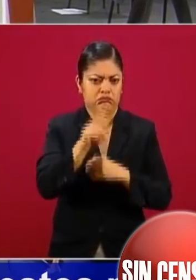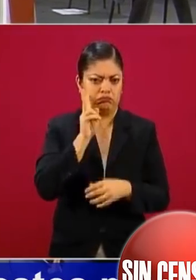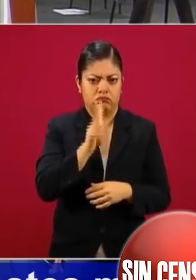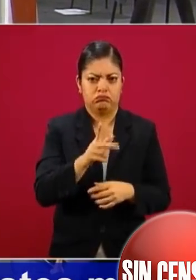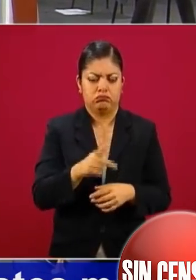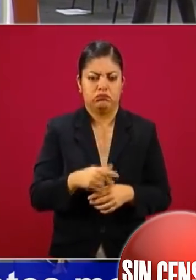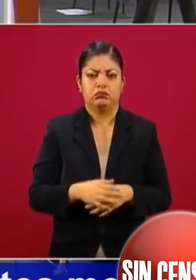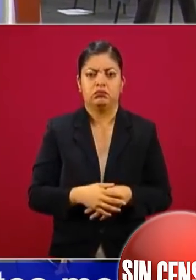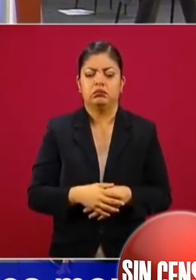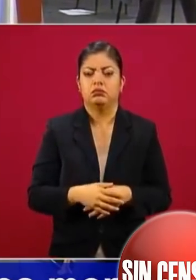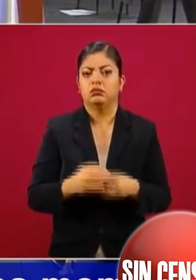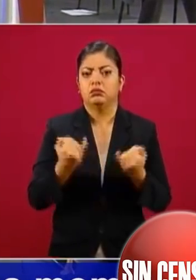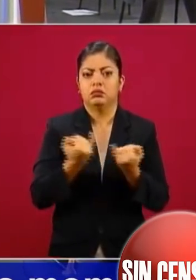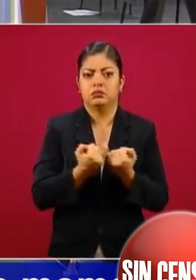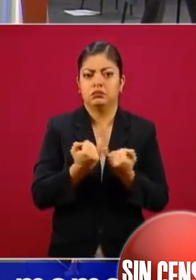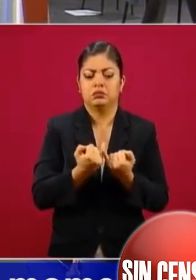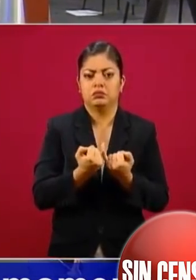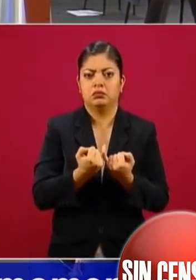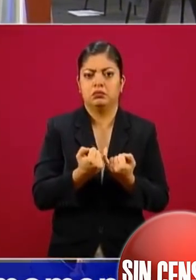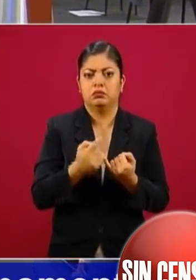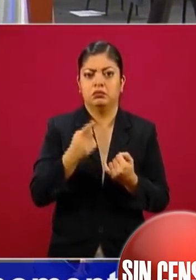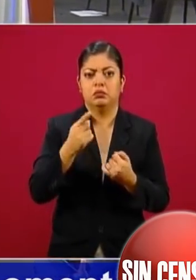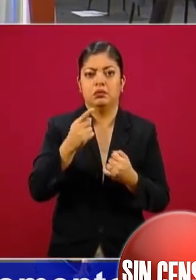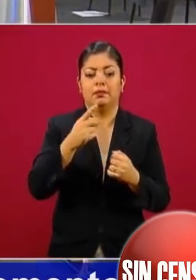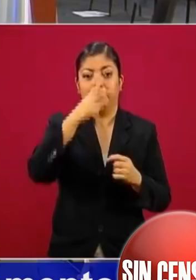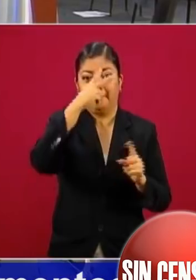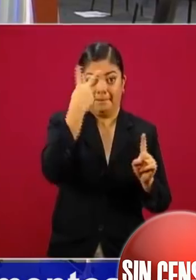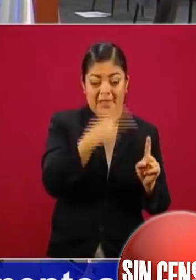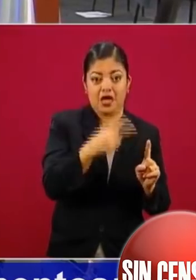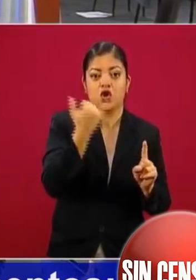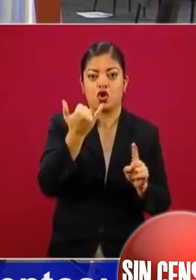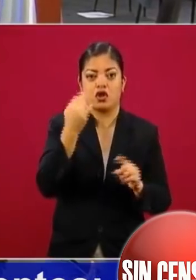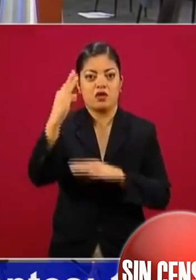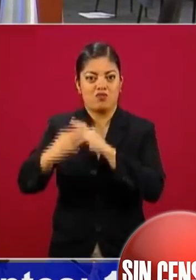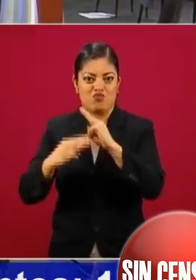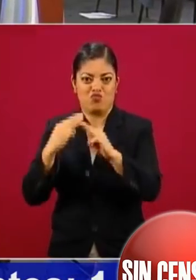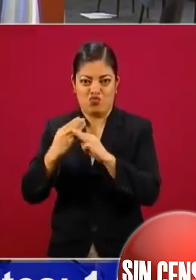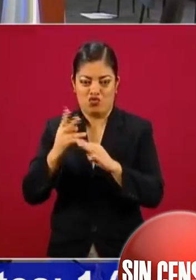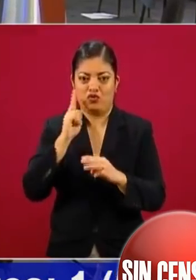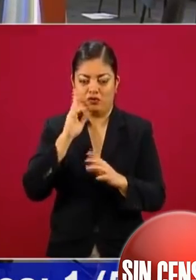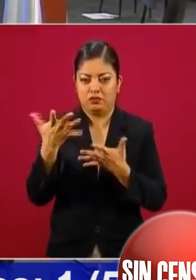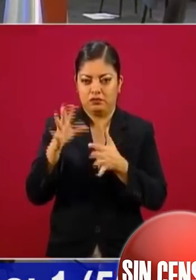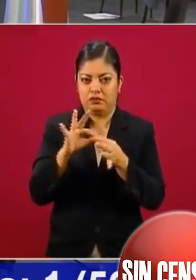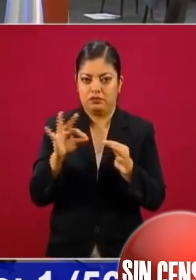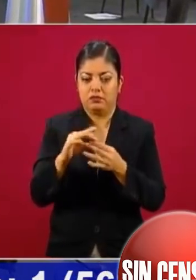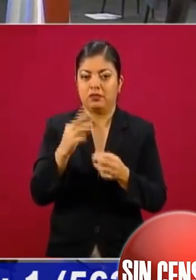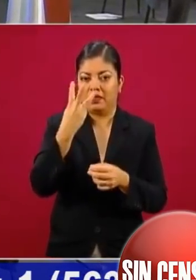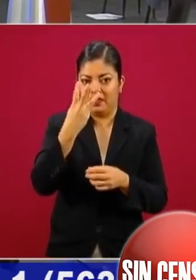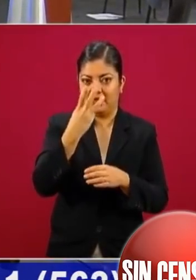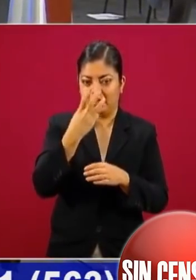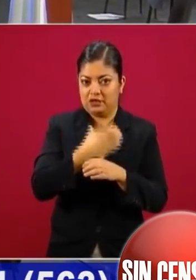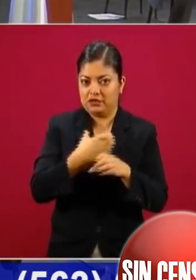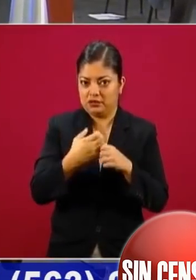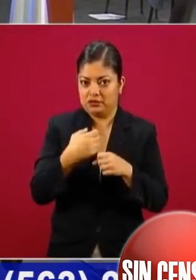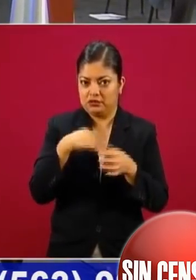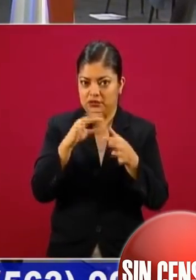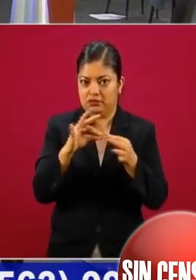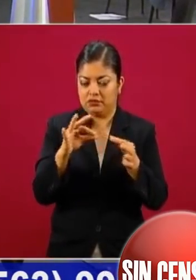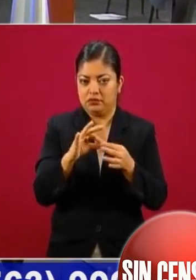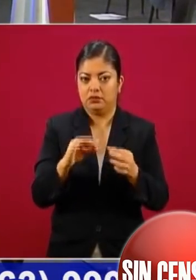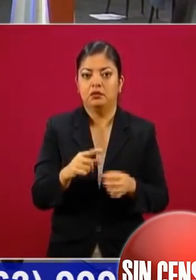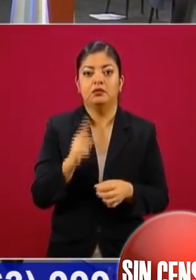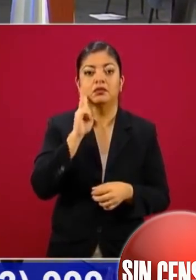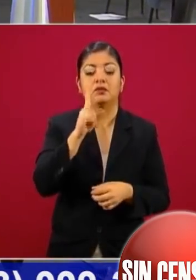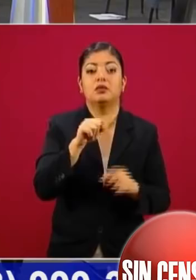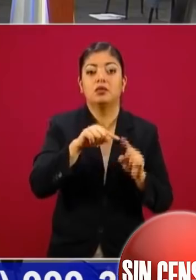el que es el global, y tiene un diagrama muy parecido. Entonces lo explico en 3 pasos. Esta curva